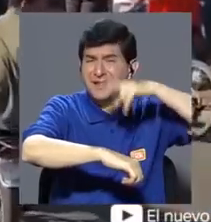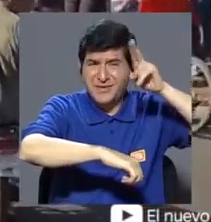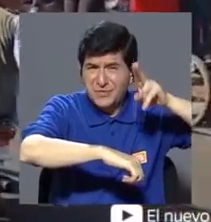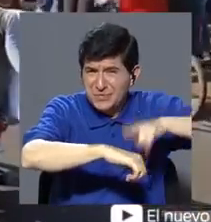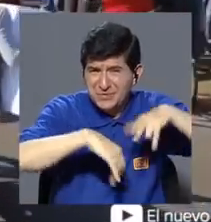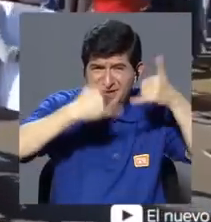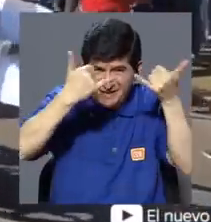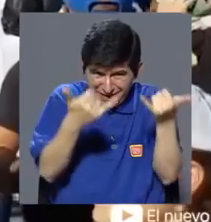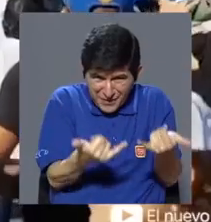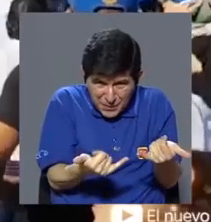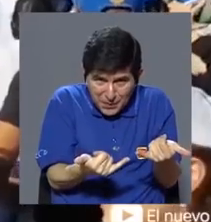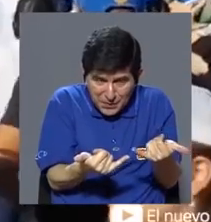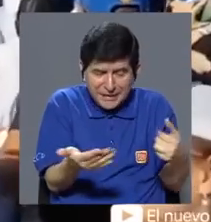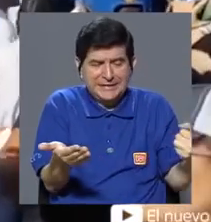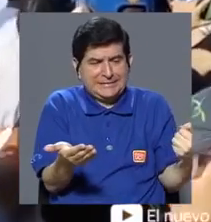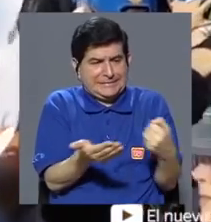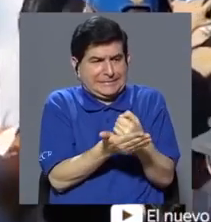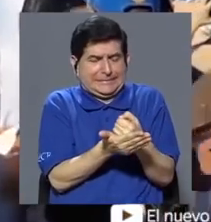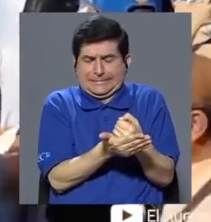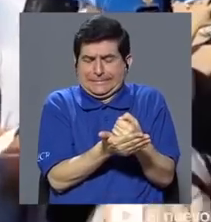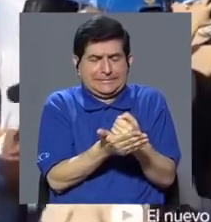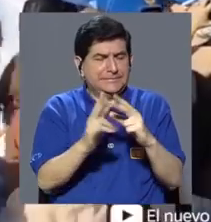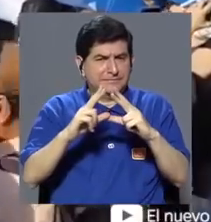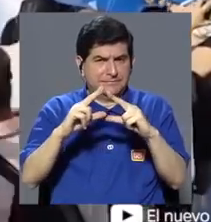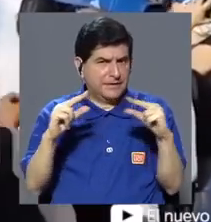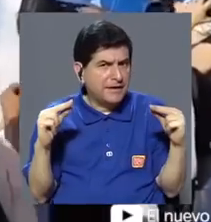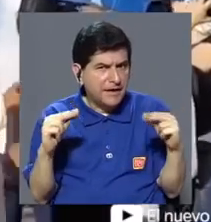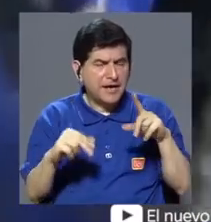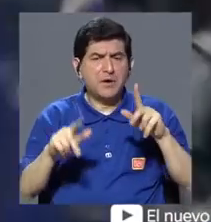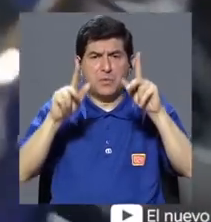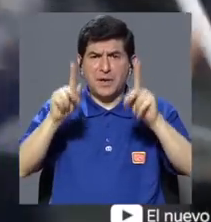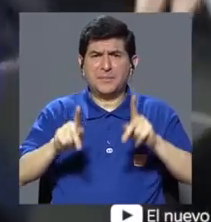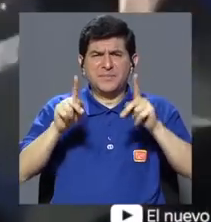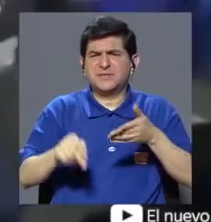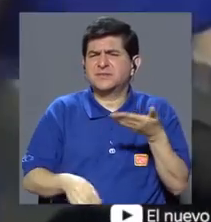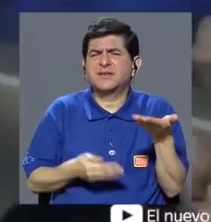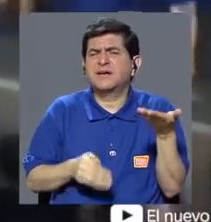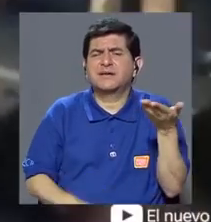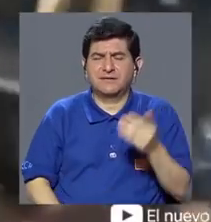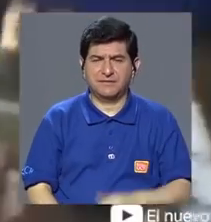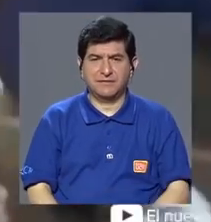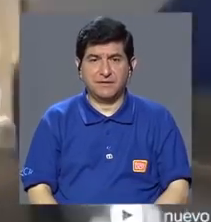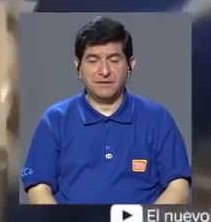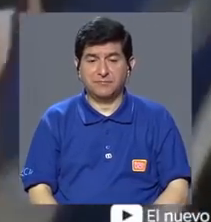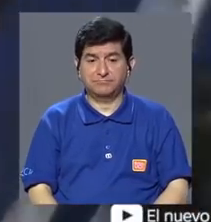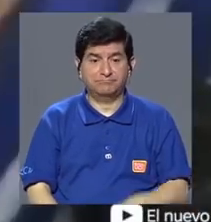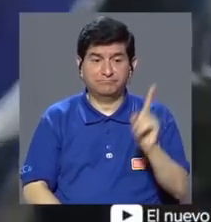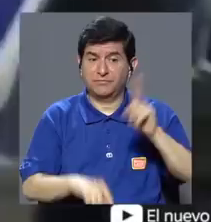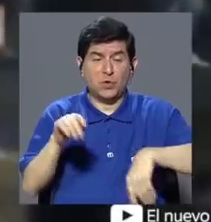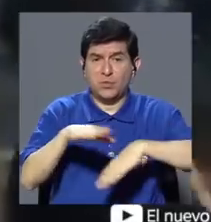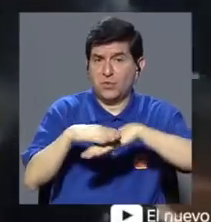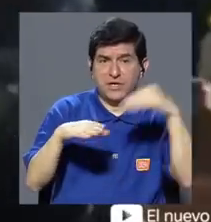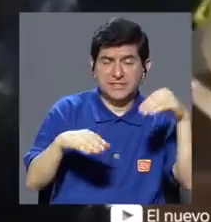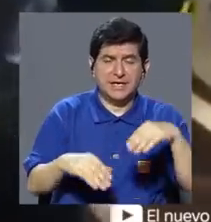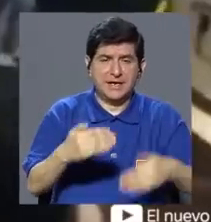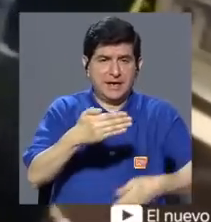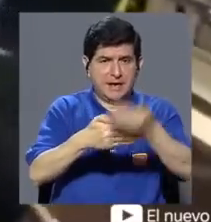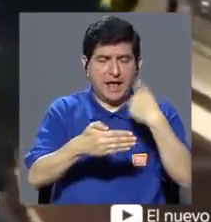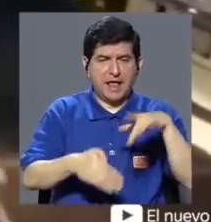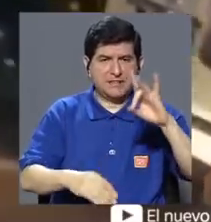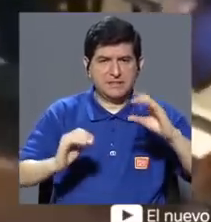ahora lamentablemente en nicaragua de un ciudadano es no salir a las calles antes de la 8 de la